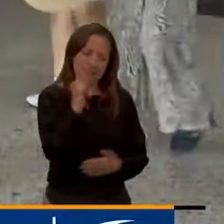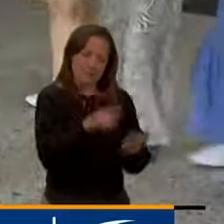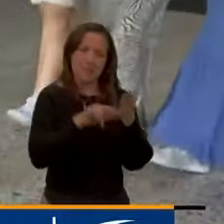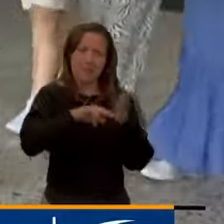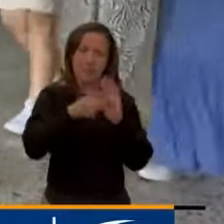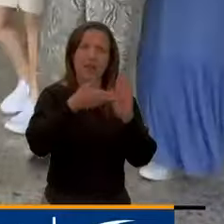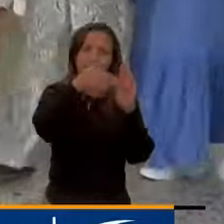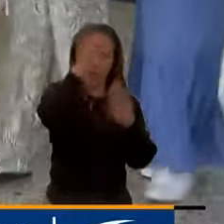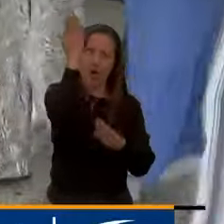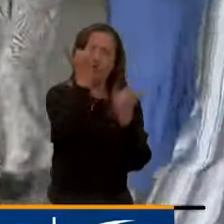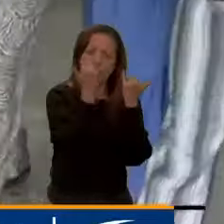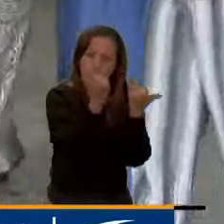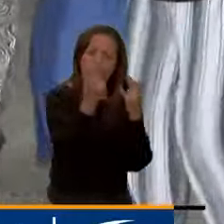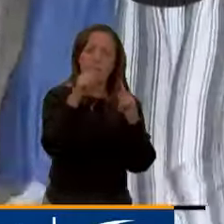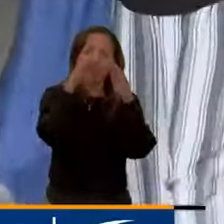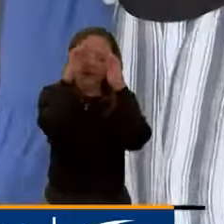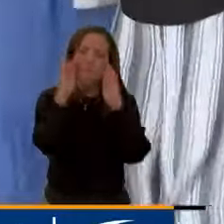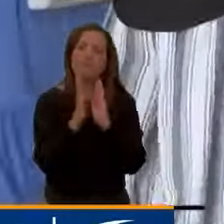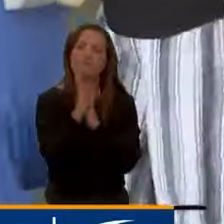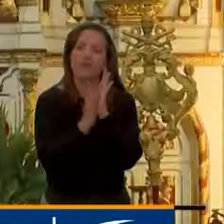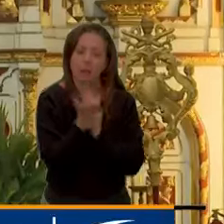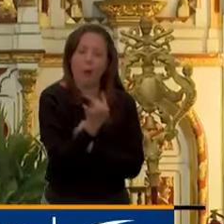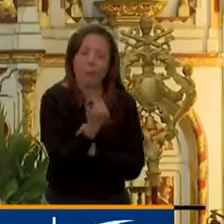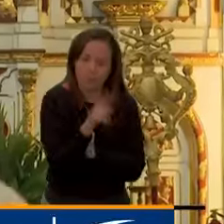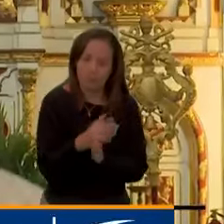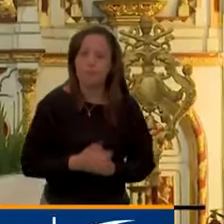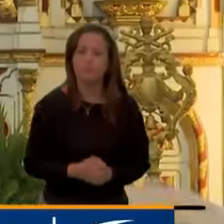existe y que la Virgen Santísima también está ahí.